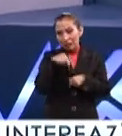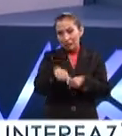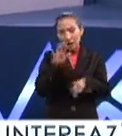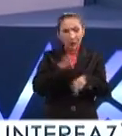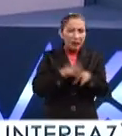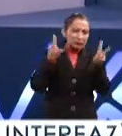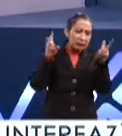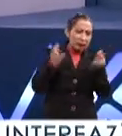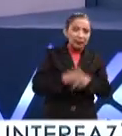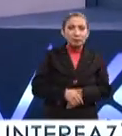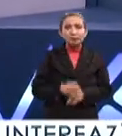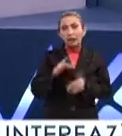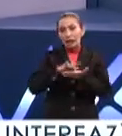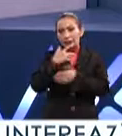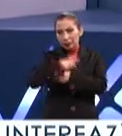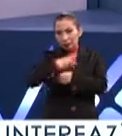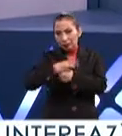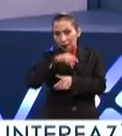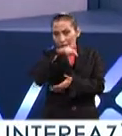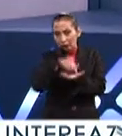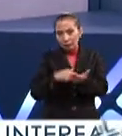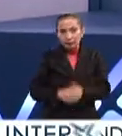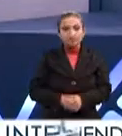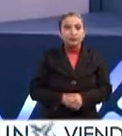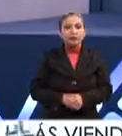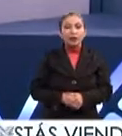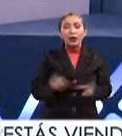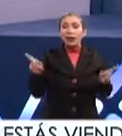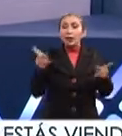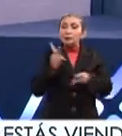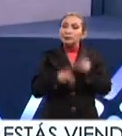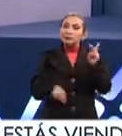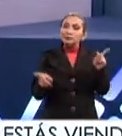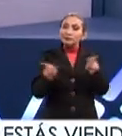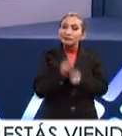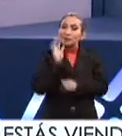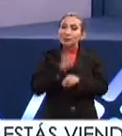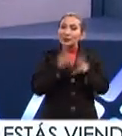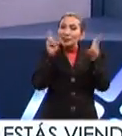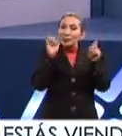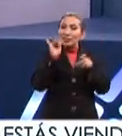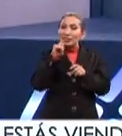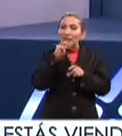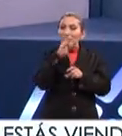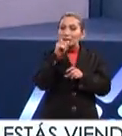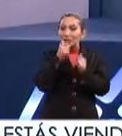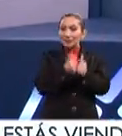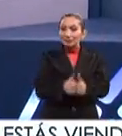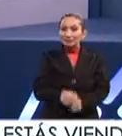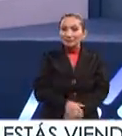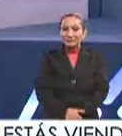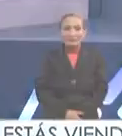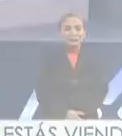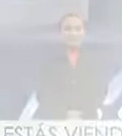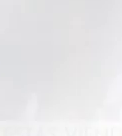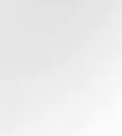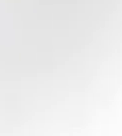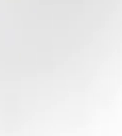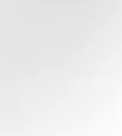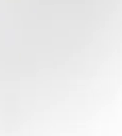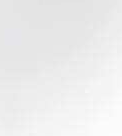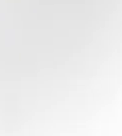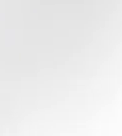seguir discutiendo estos temas. Muchas gracias por la invitación y por el espacio. Gracias. Una breve pausa y seguimos con más temas en Interfaz. No se vayan.